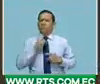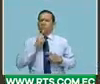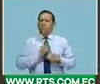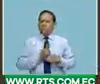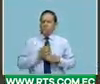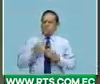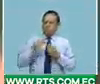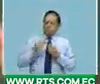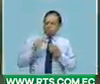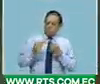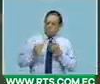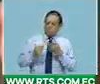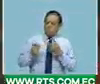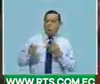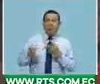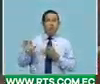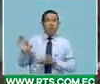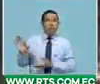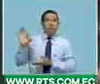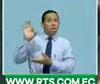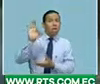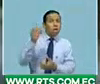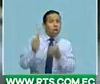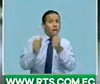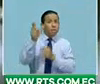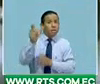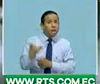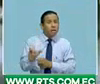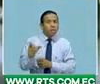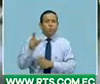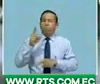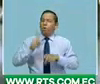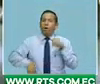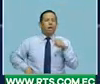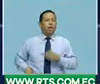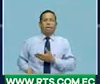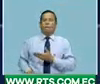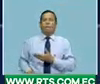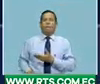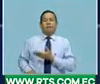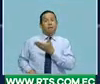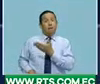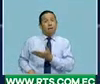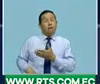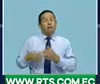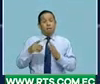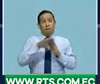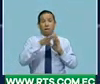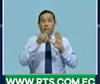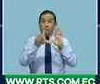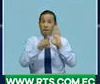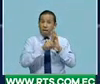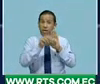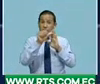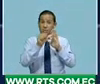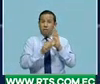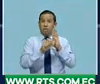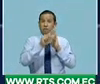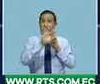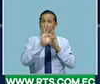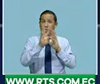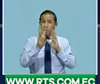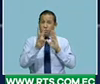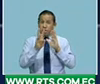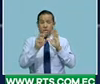que Rabascal no pueda ser candidato a la vicepresidencia, pues el postulante se encontraría en las inhabilidades a las que se refiere el artículo 96 en el